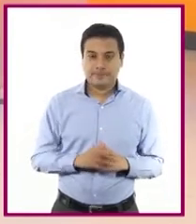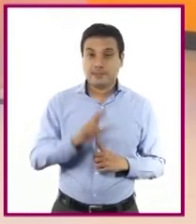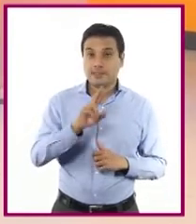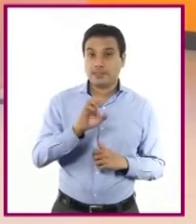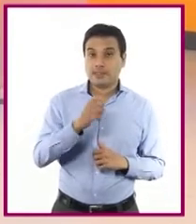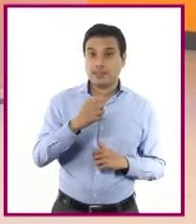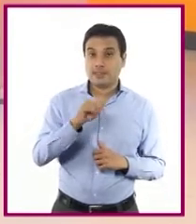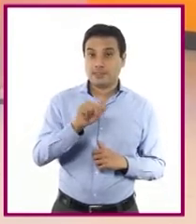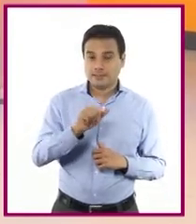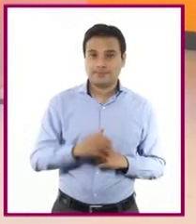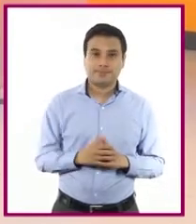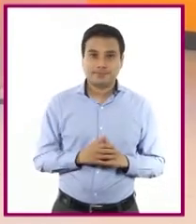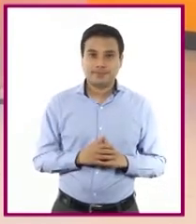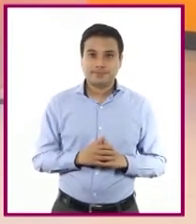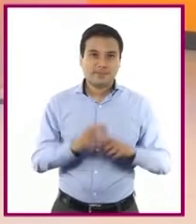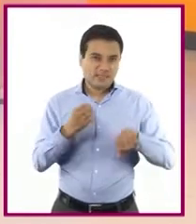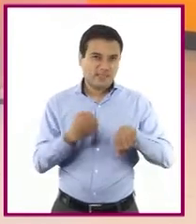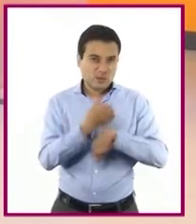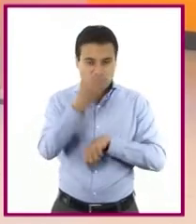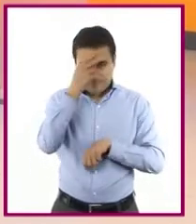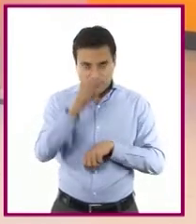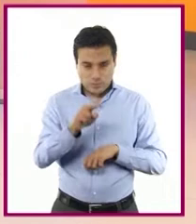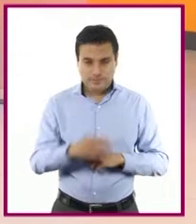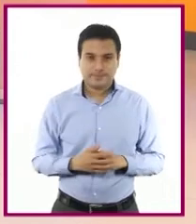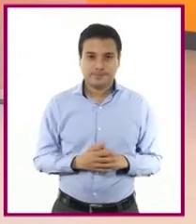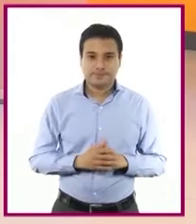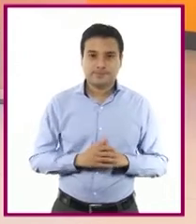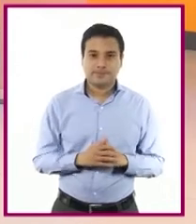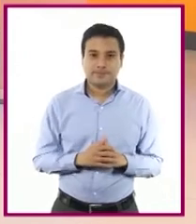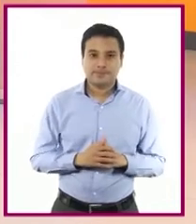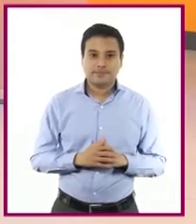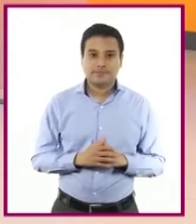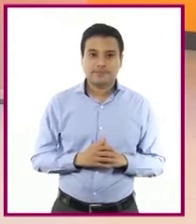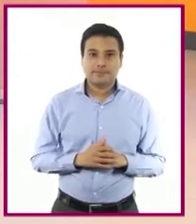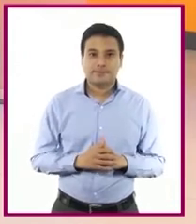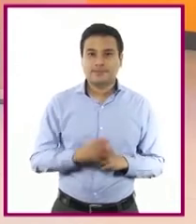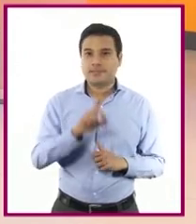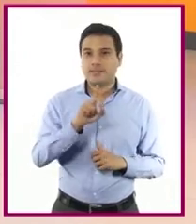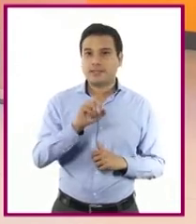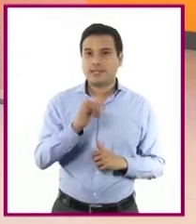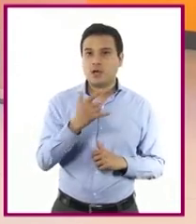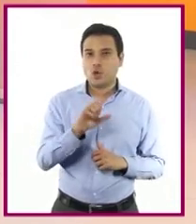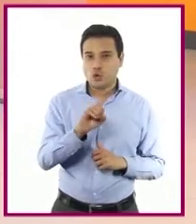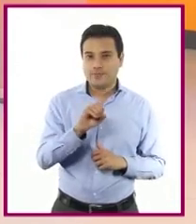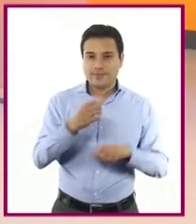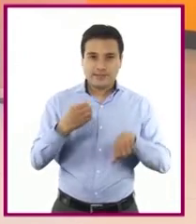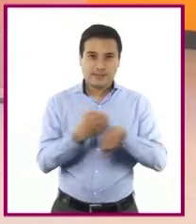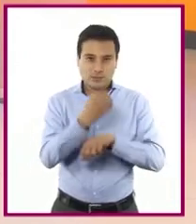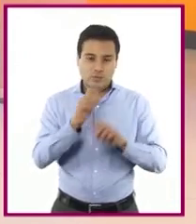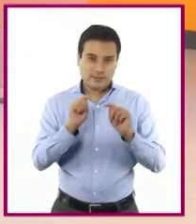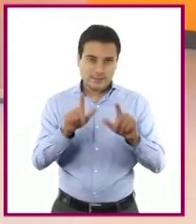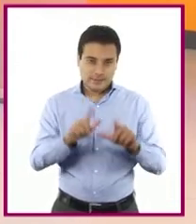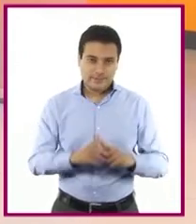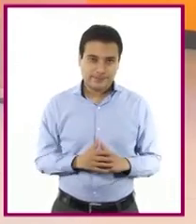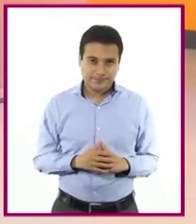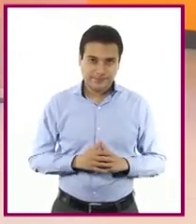Regina, del Estado de México. Y Diego David, del Estado de Tlaxcala.